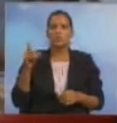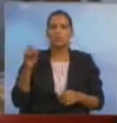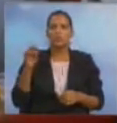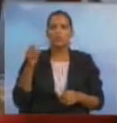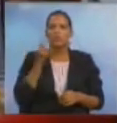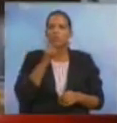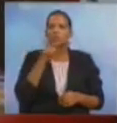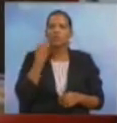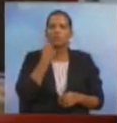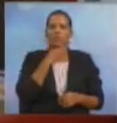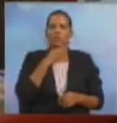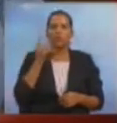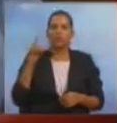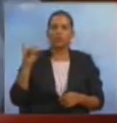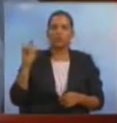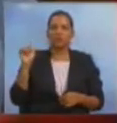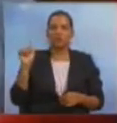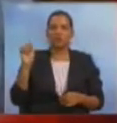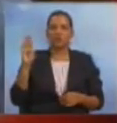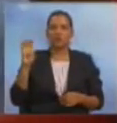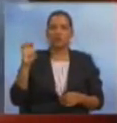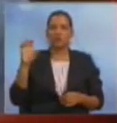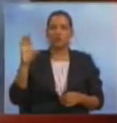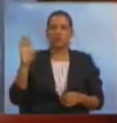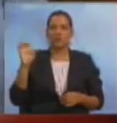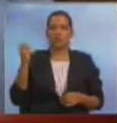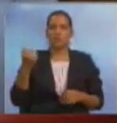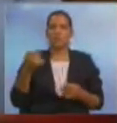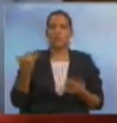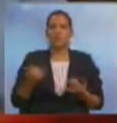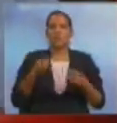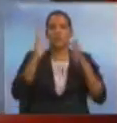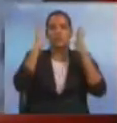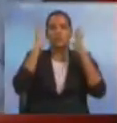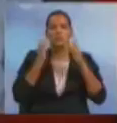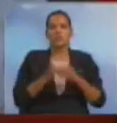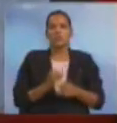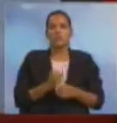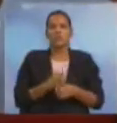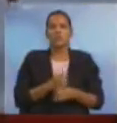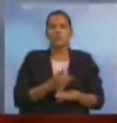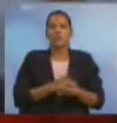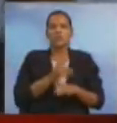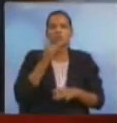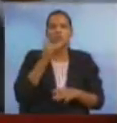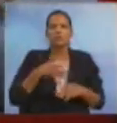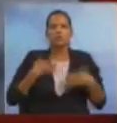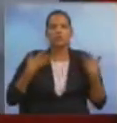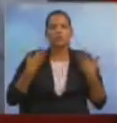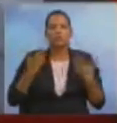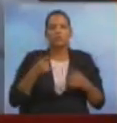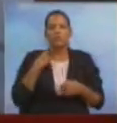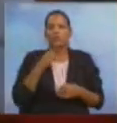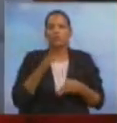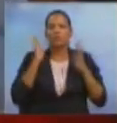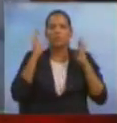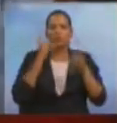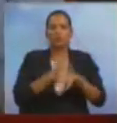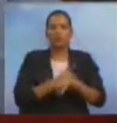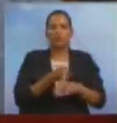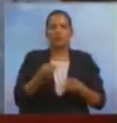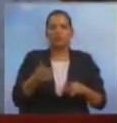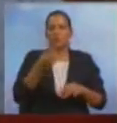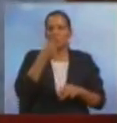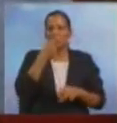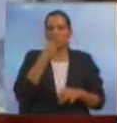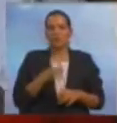de diabetes, aprovechó la oportunidad para hacerse atender en una de estas carpas. Ella se mostró contenta por la atención brindada y por la medicina que